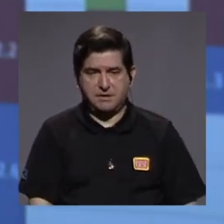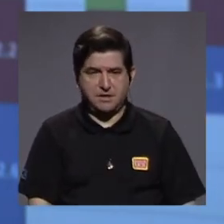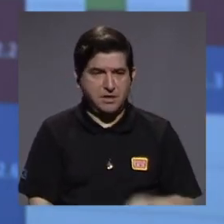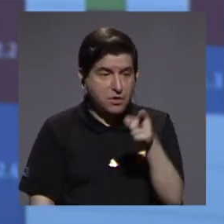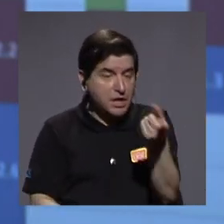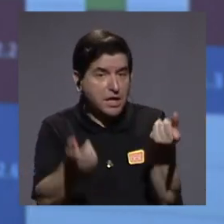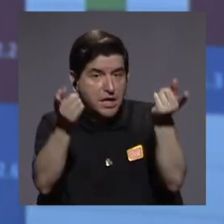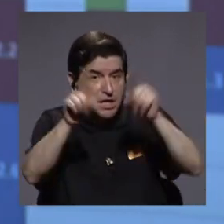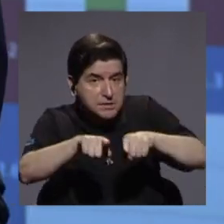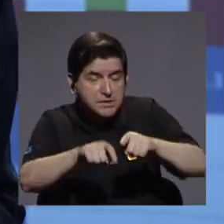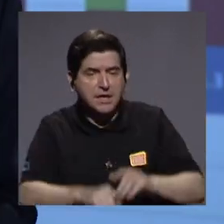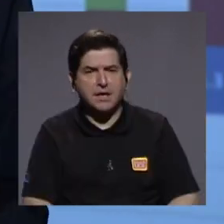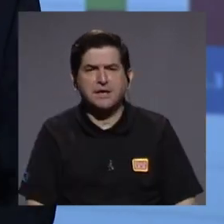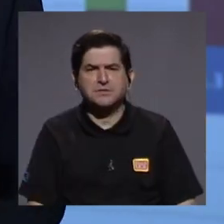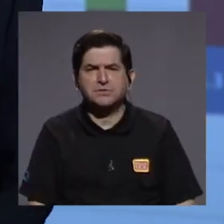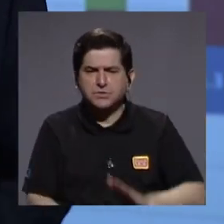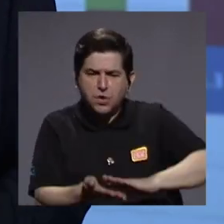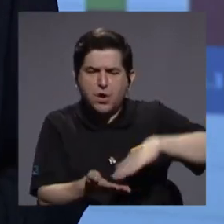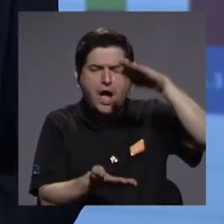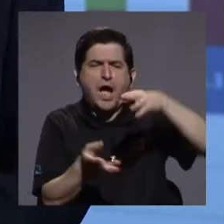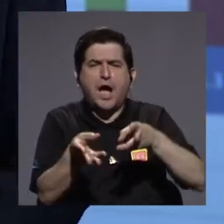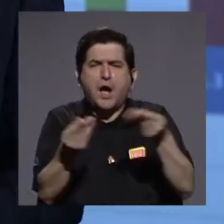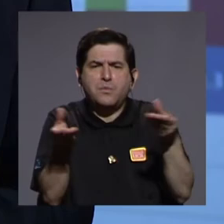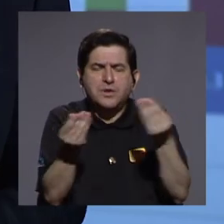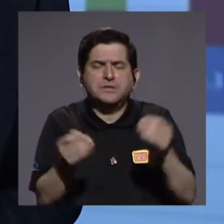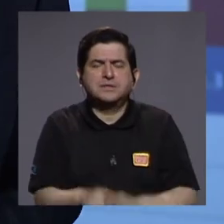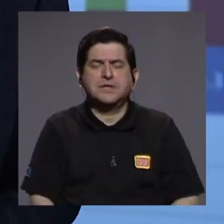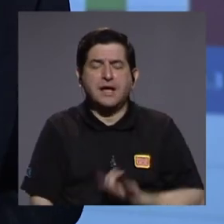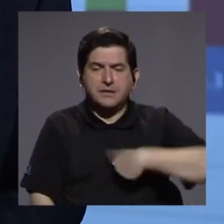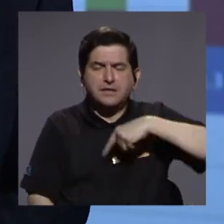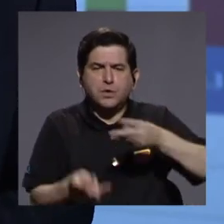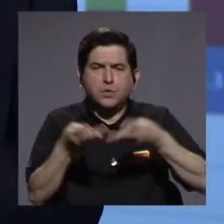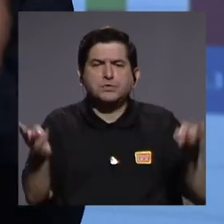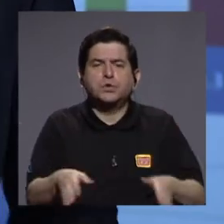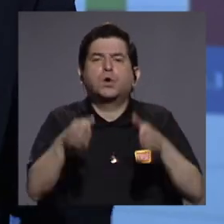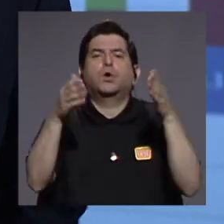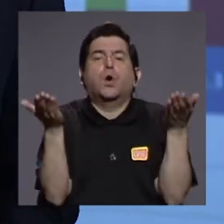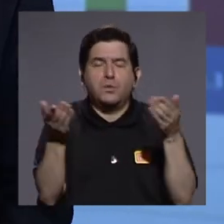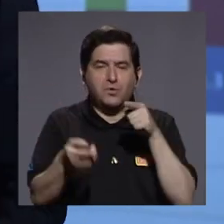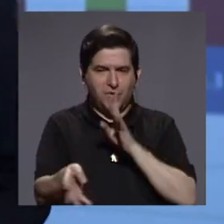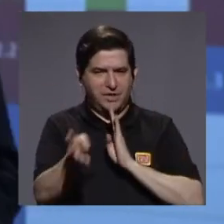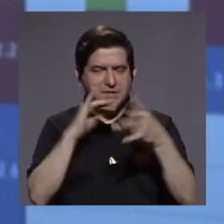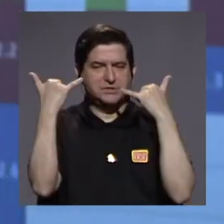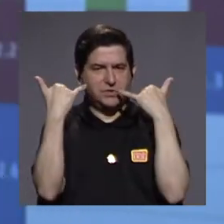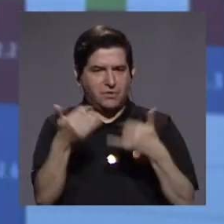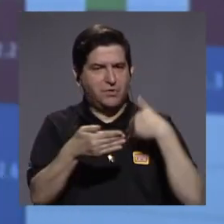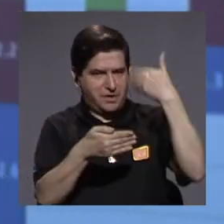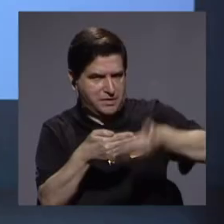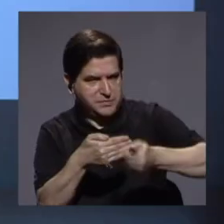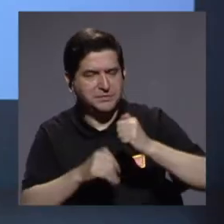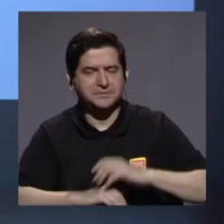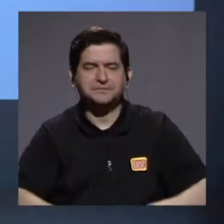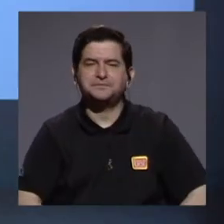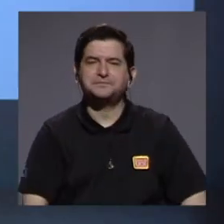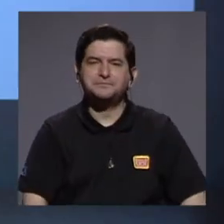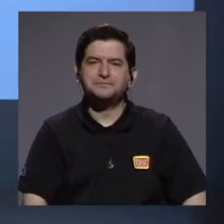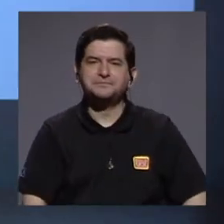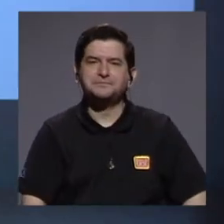cómo se logra aumentar la productividad de nuestros insumos y de eso vamos a hablar un poco más adelante